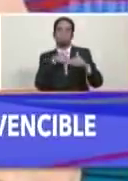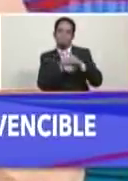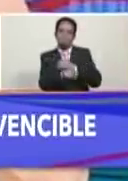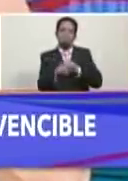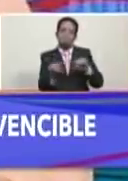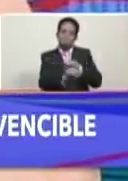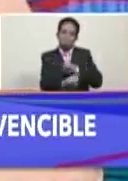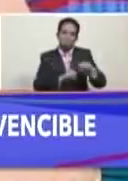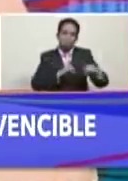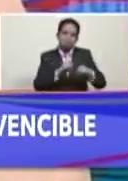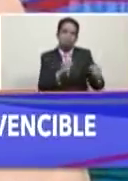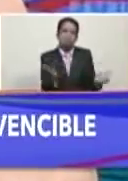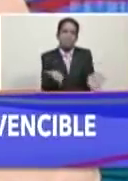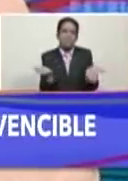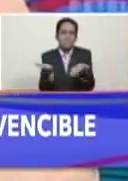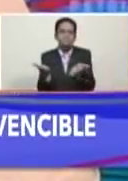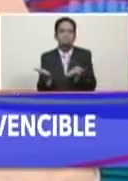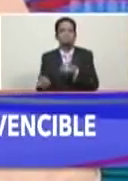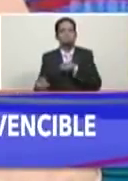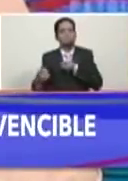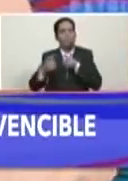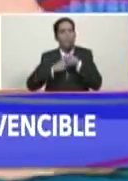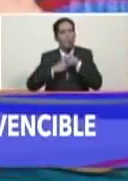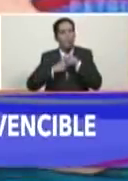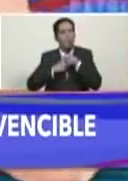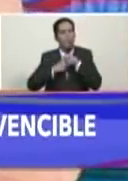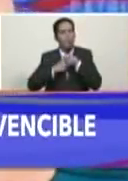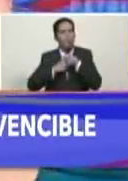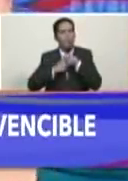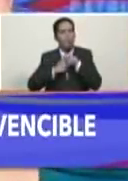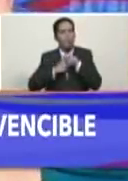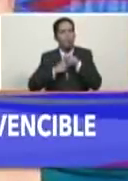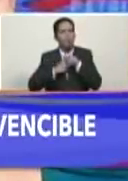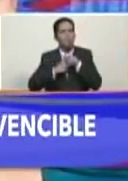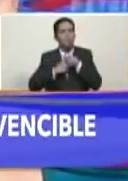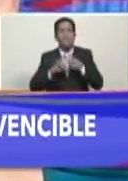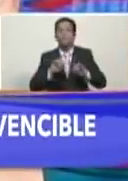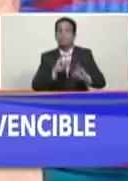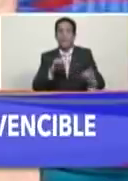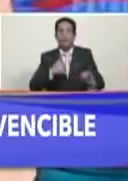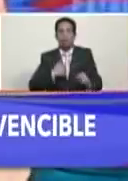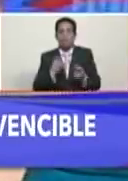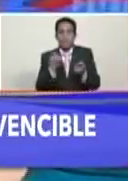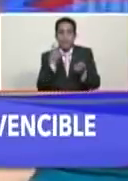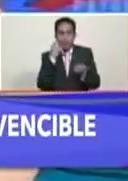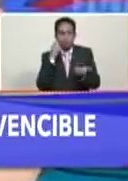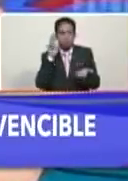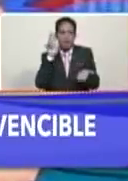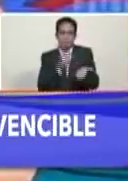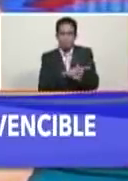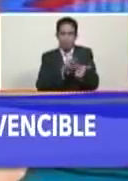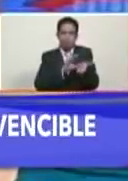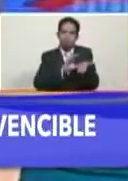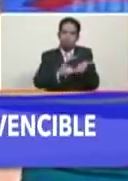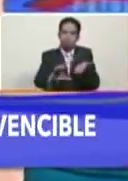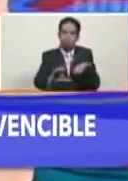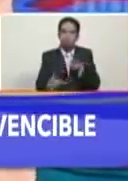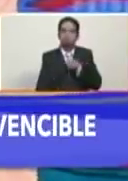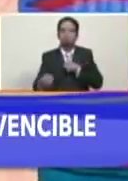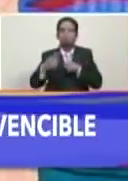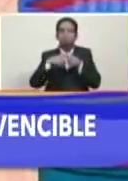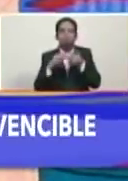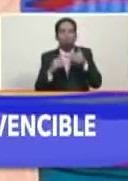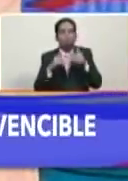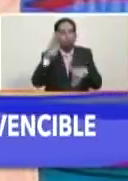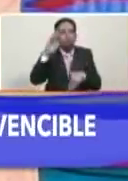motivar, incorporar. Ya los recursos los aprobé para incorporar hasta